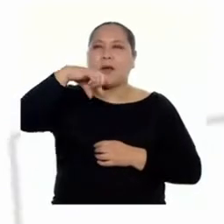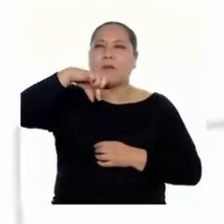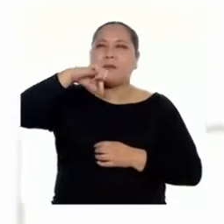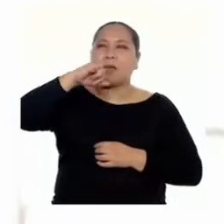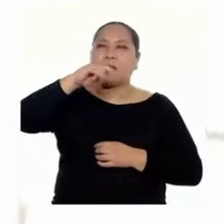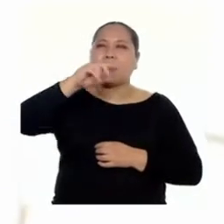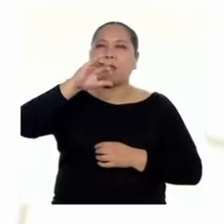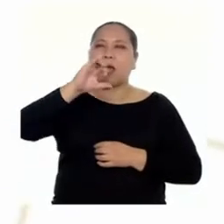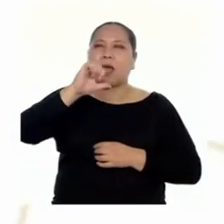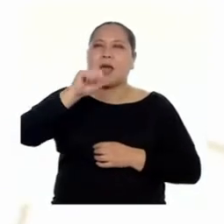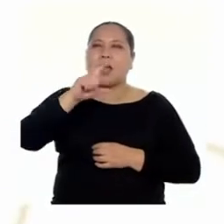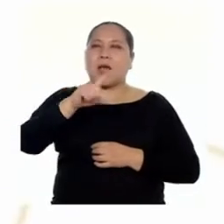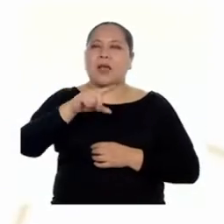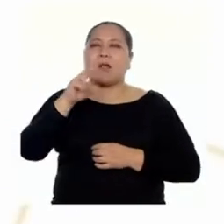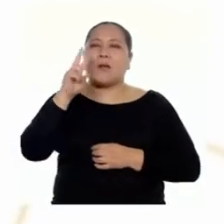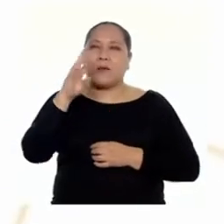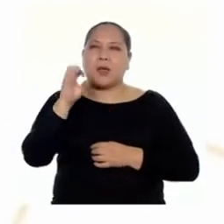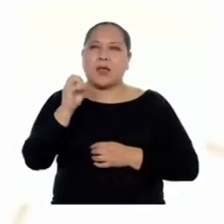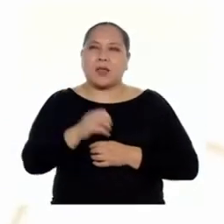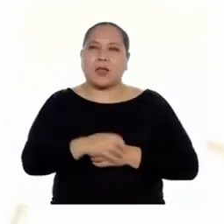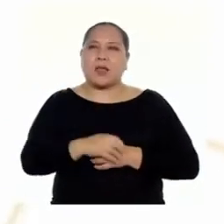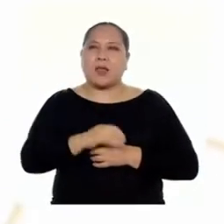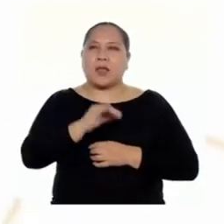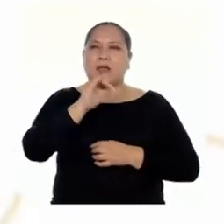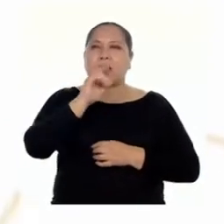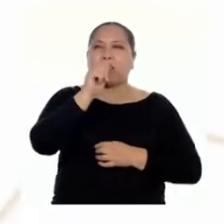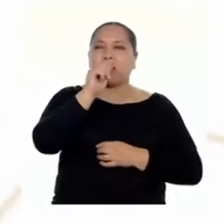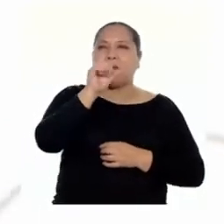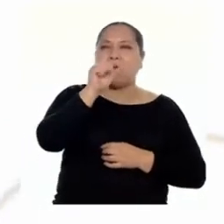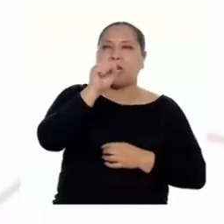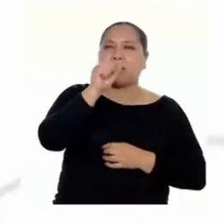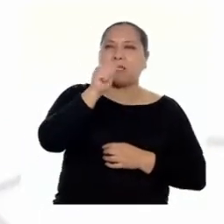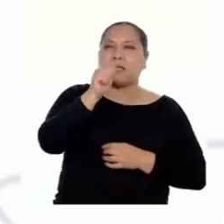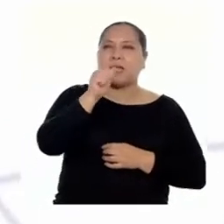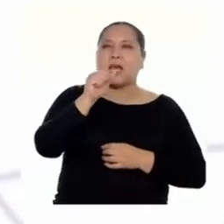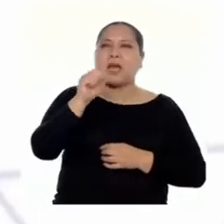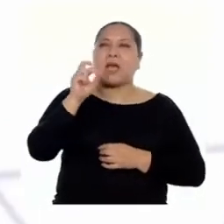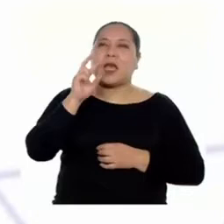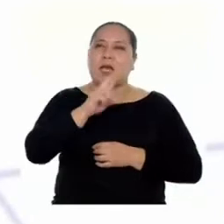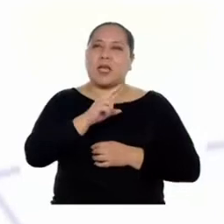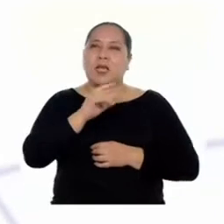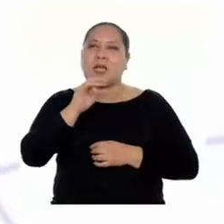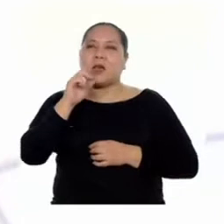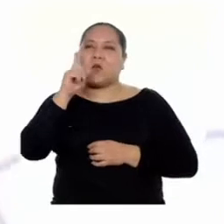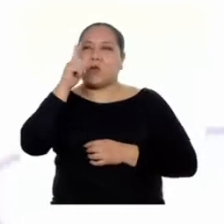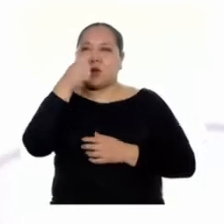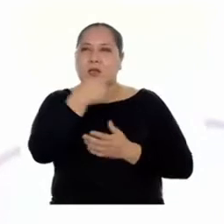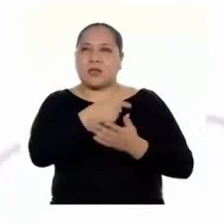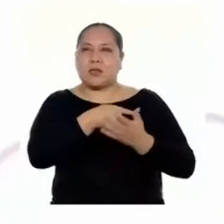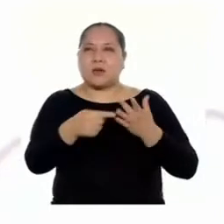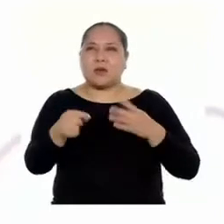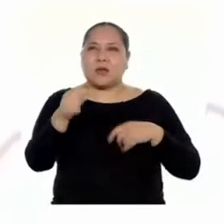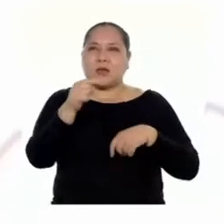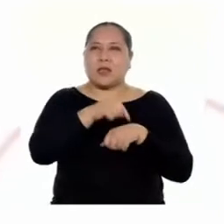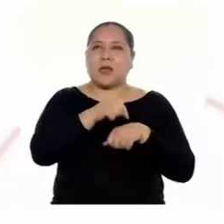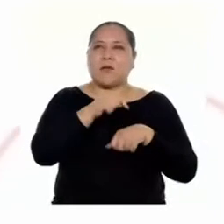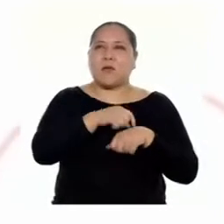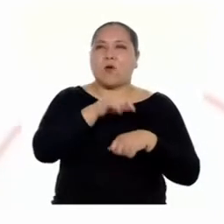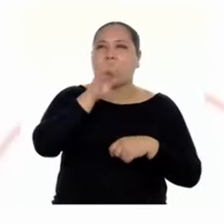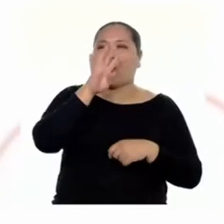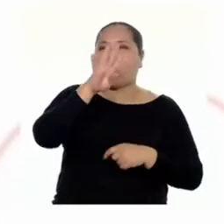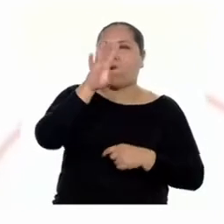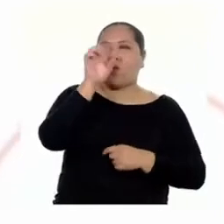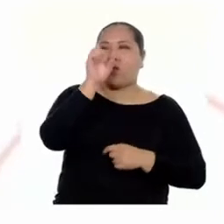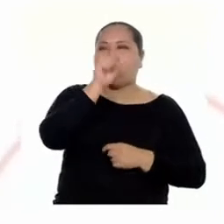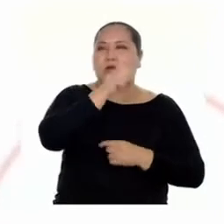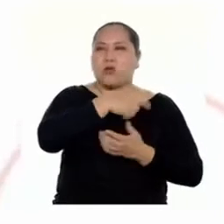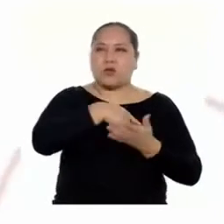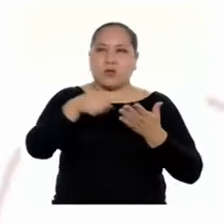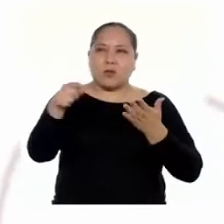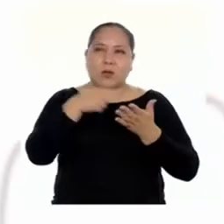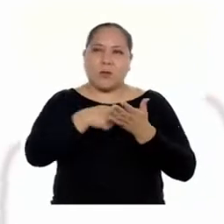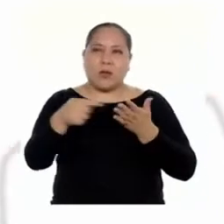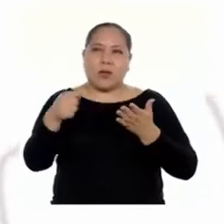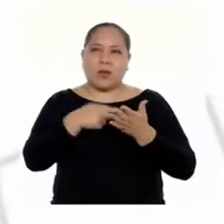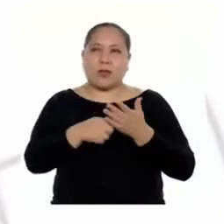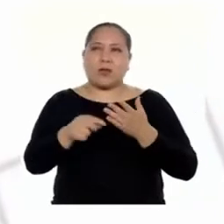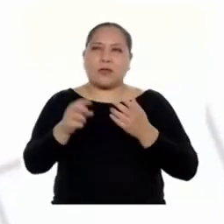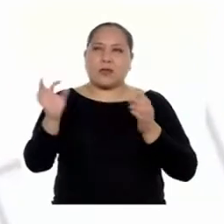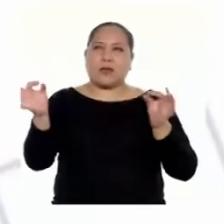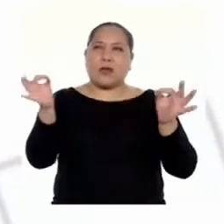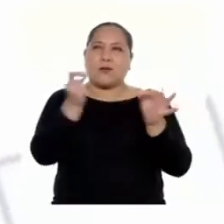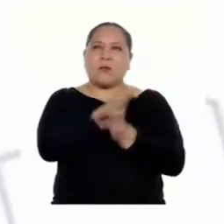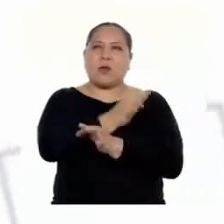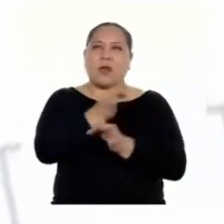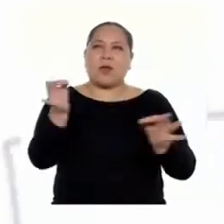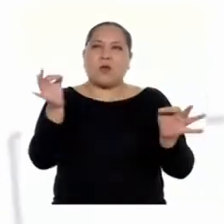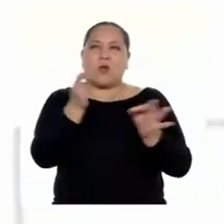20 soles, la tasa de interés R, en este caso, es semanal, y el tiempo es 4 semanas. Reemplazando